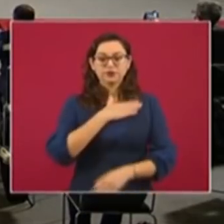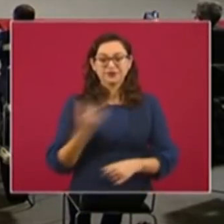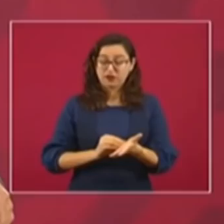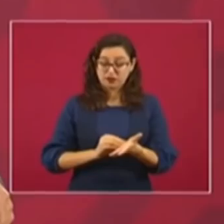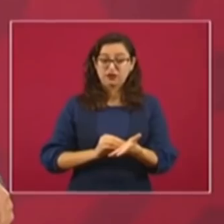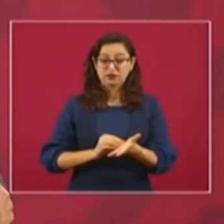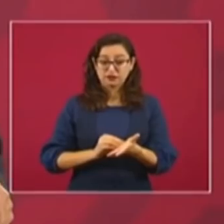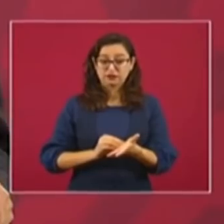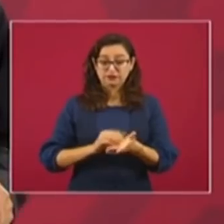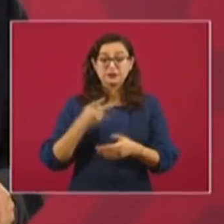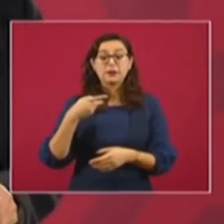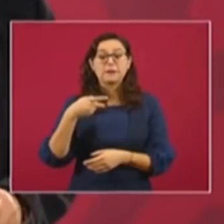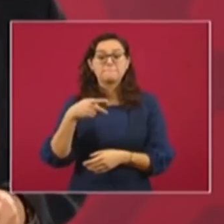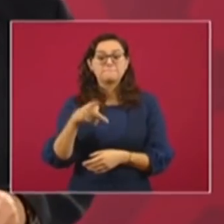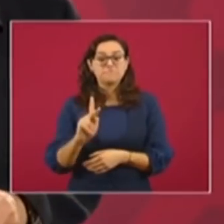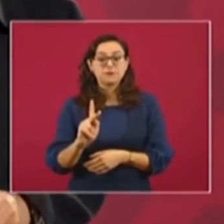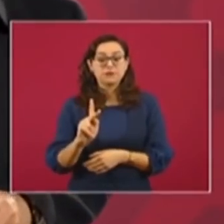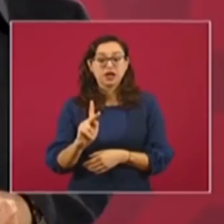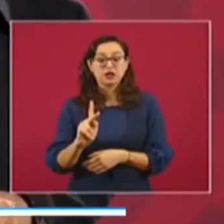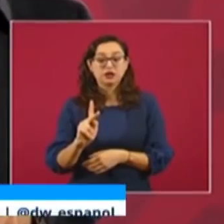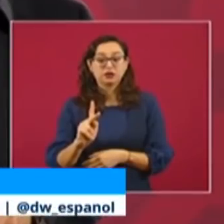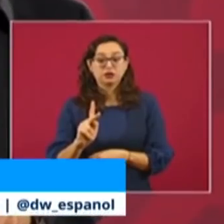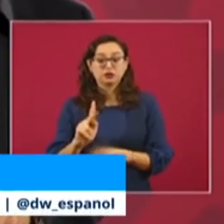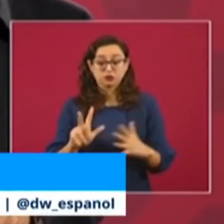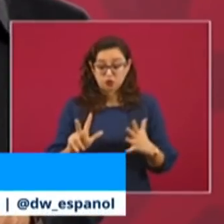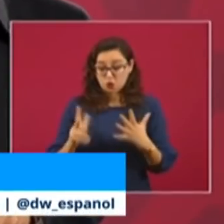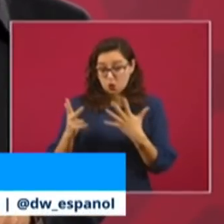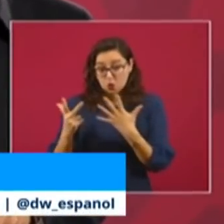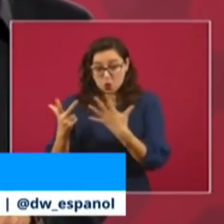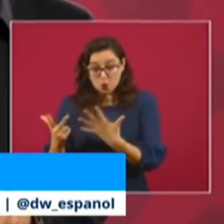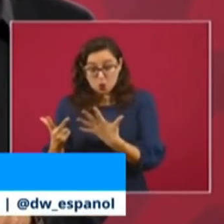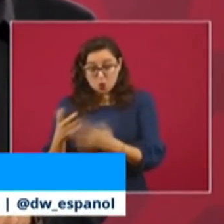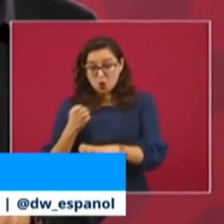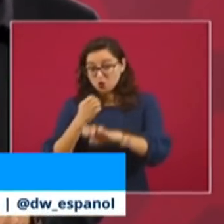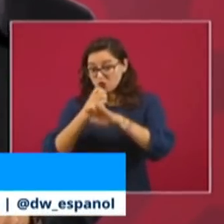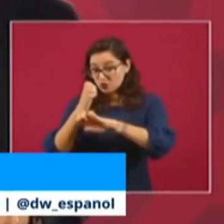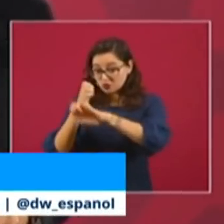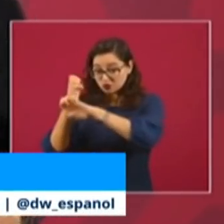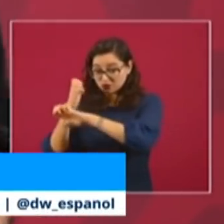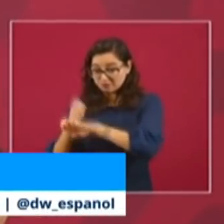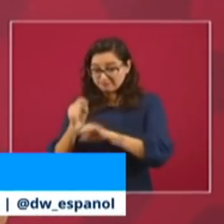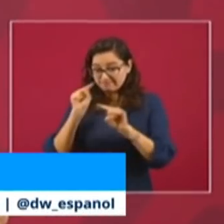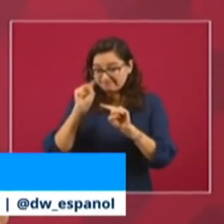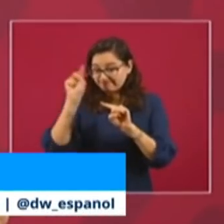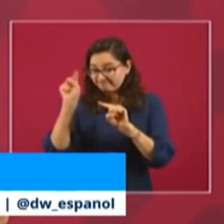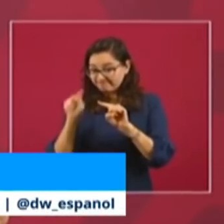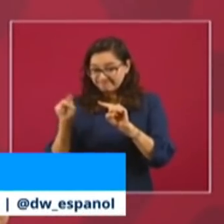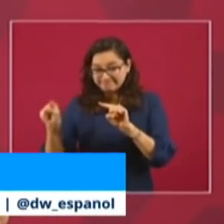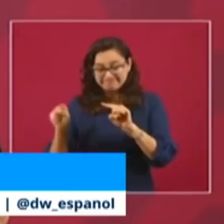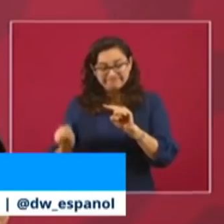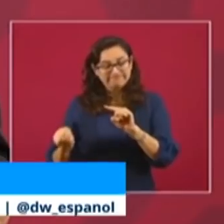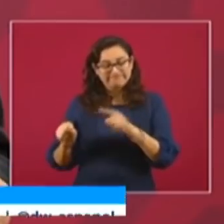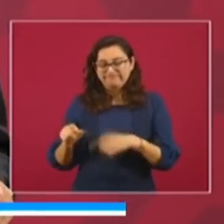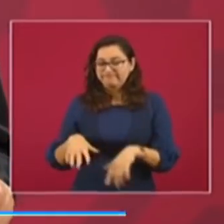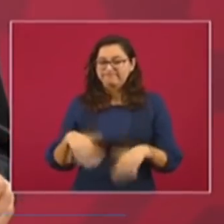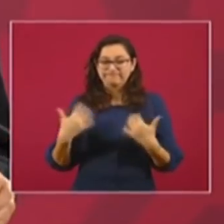Ánimo. Hay ocho estados, ocho entidades federativas en donde